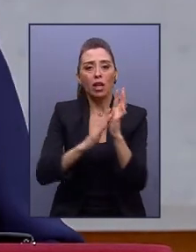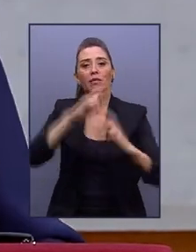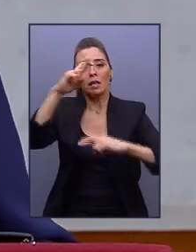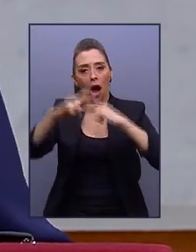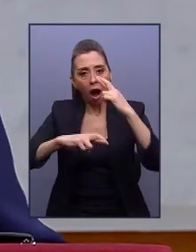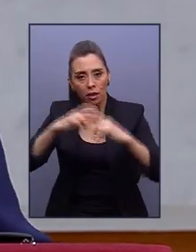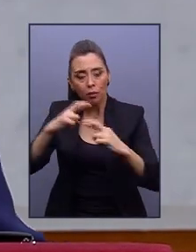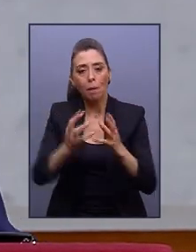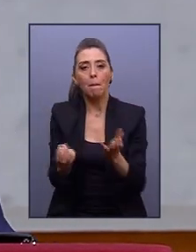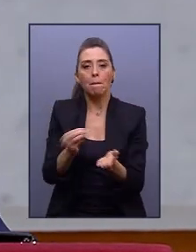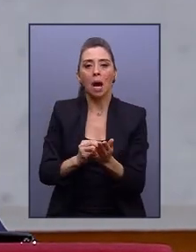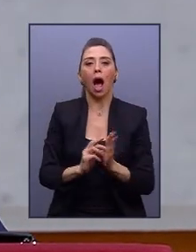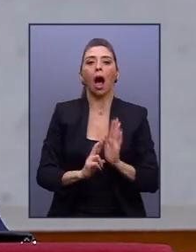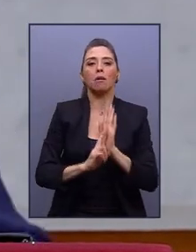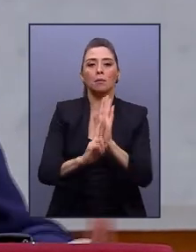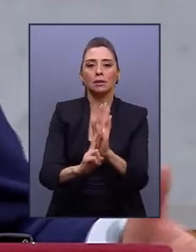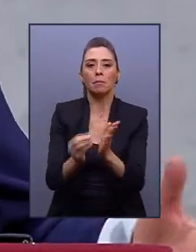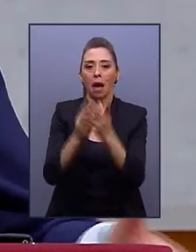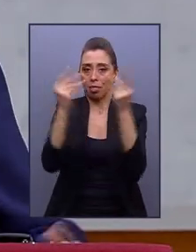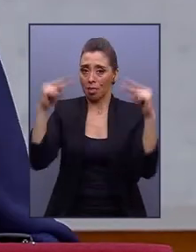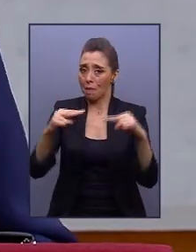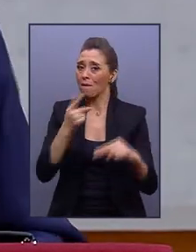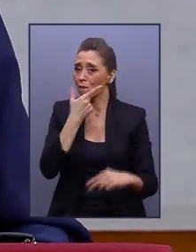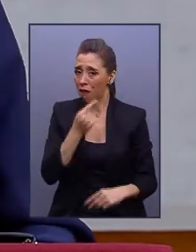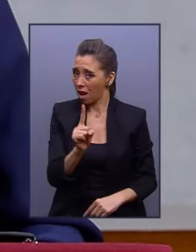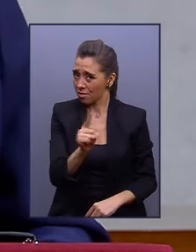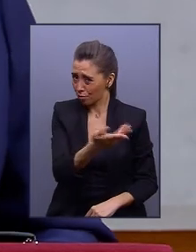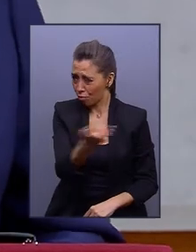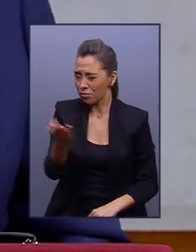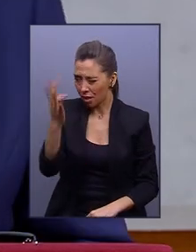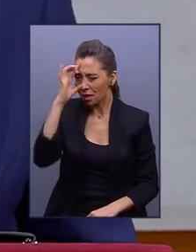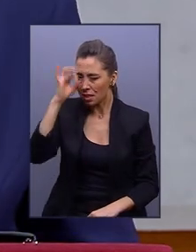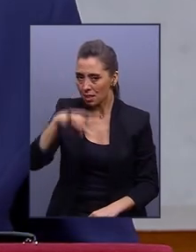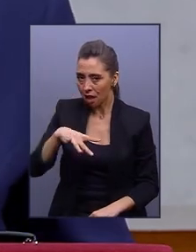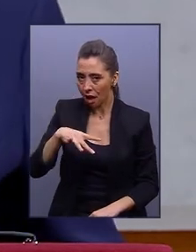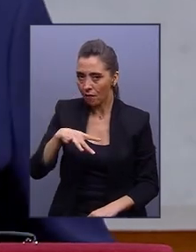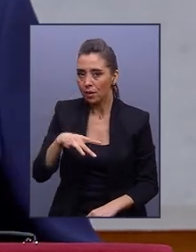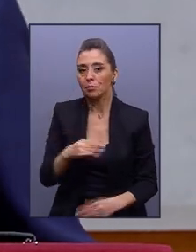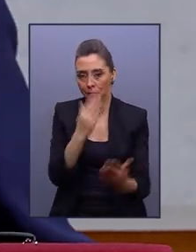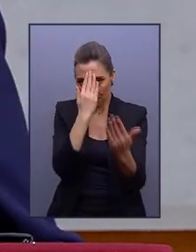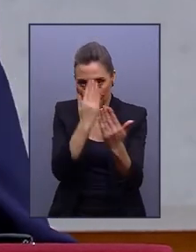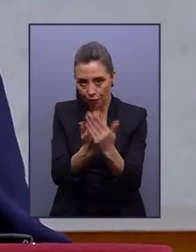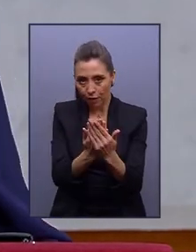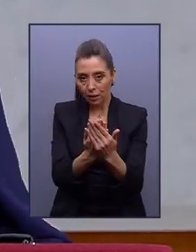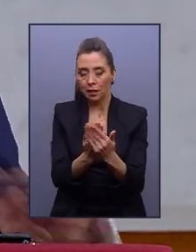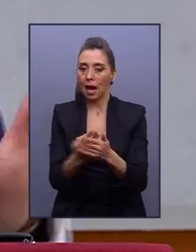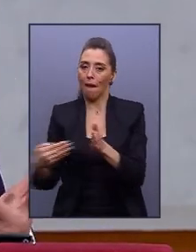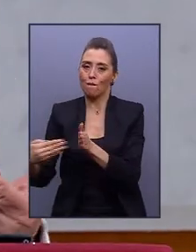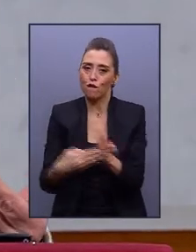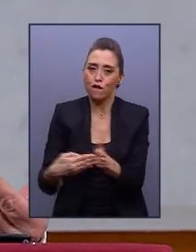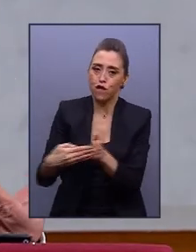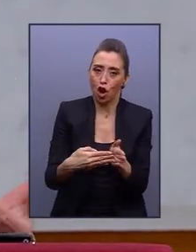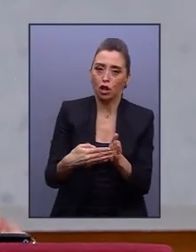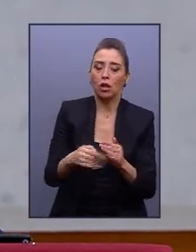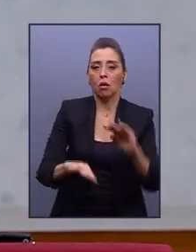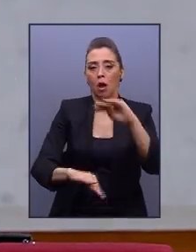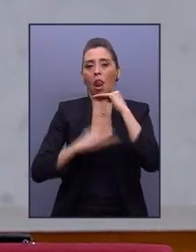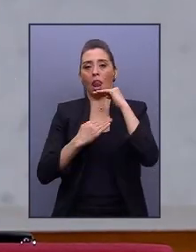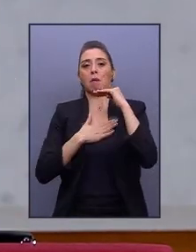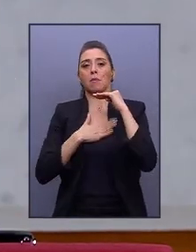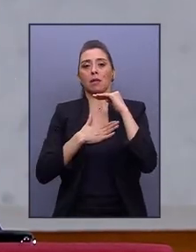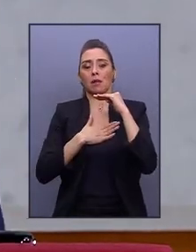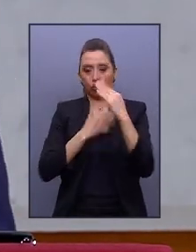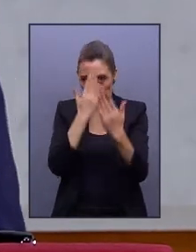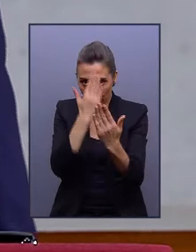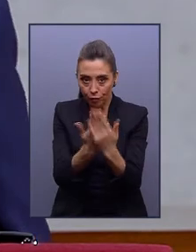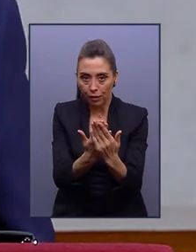más representativa y más transparente. No ha sido fácil, ustedes lo saben. Hemos debido enfrentar los bloqueos y a veces las limitaciones propias,